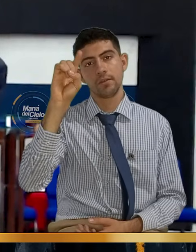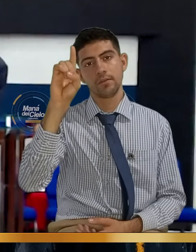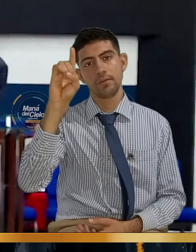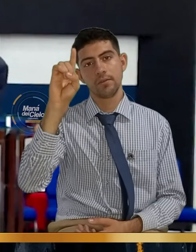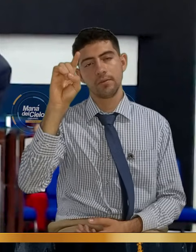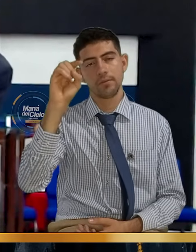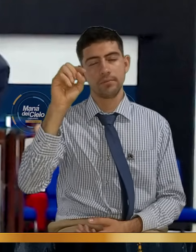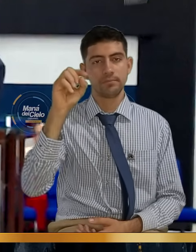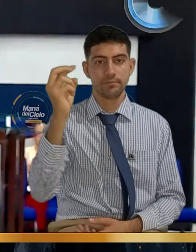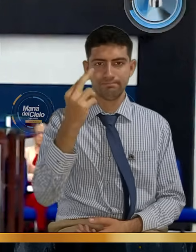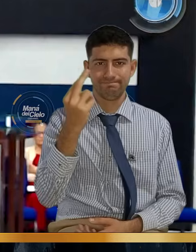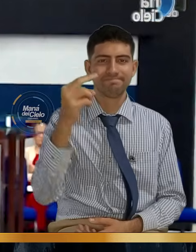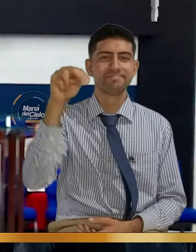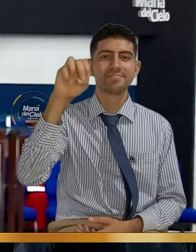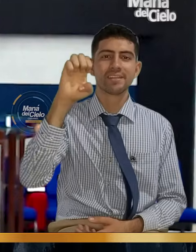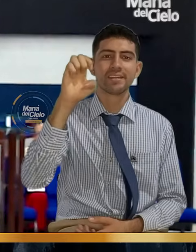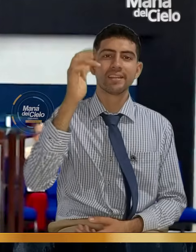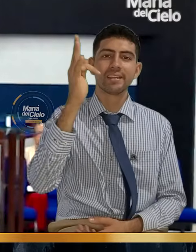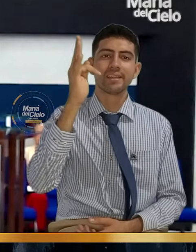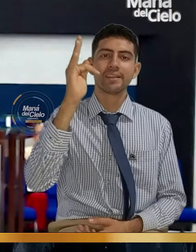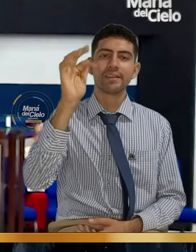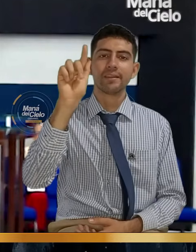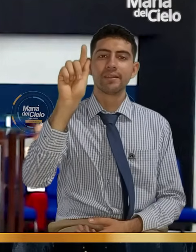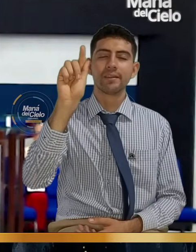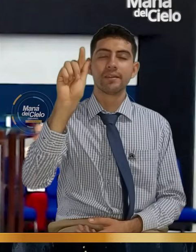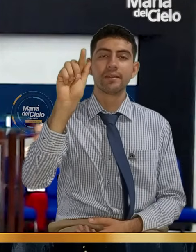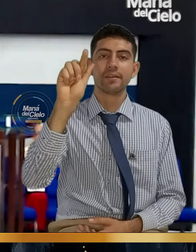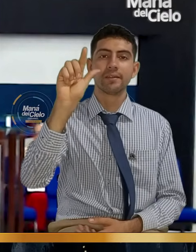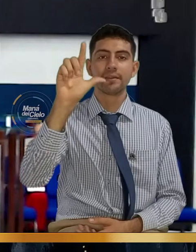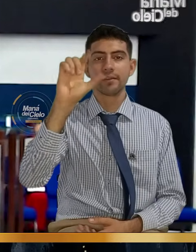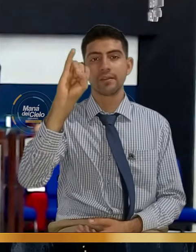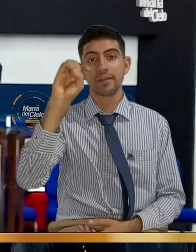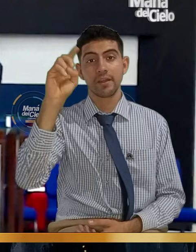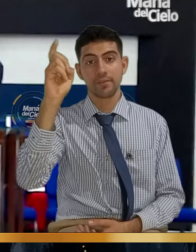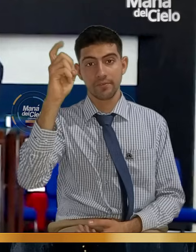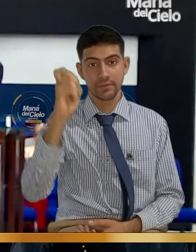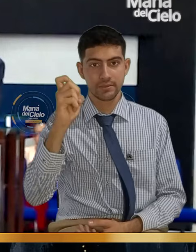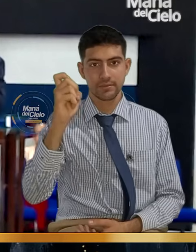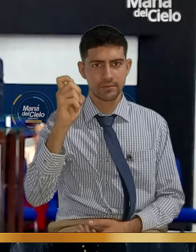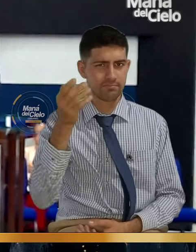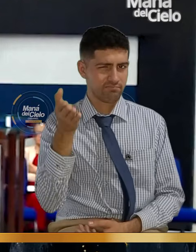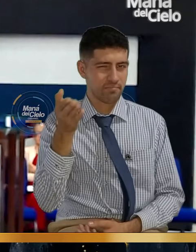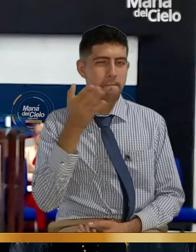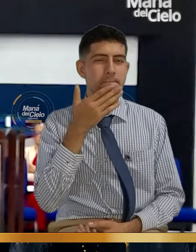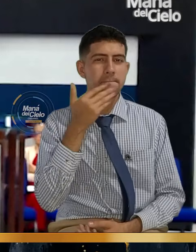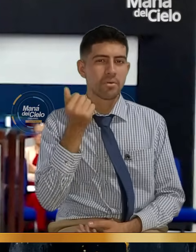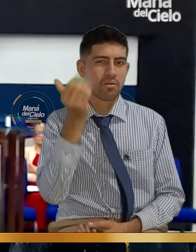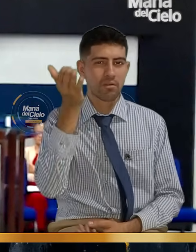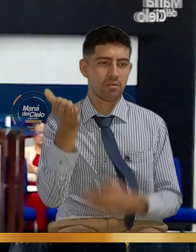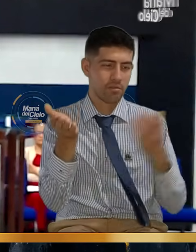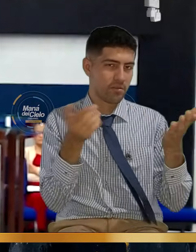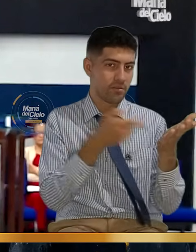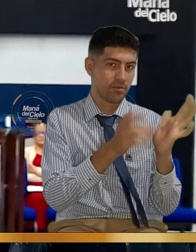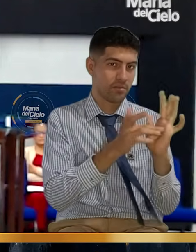mujer, o sea, ya no hay posibilidad. Pero Dios le prometió un hijo. Ellos se